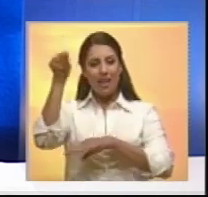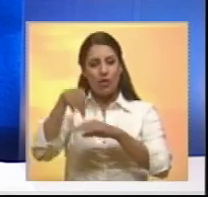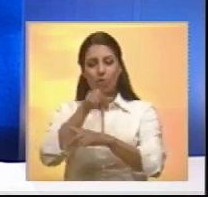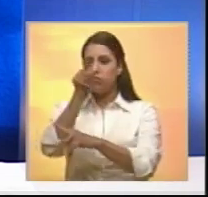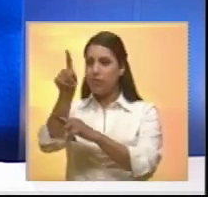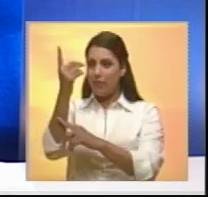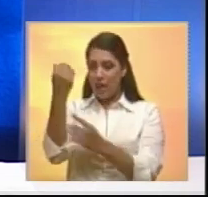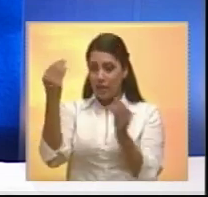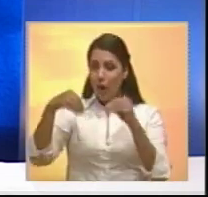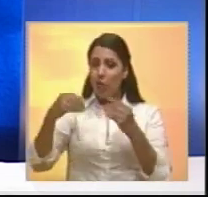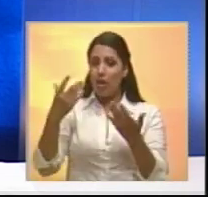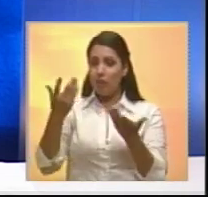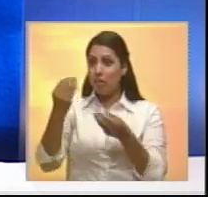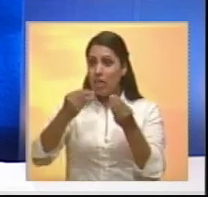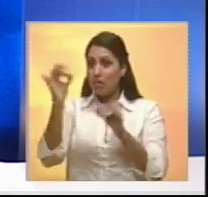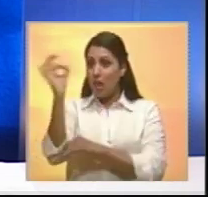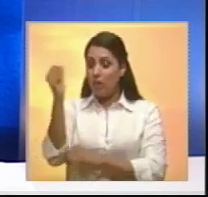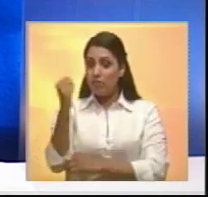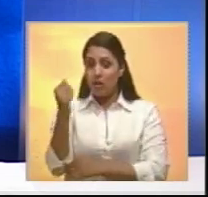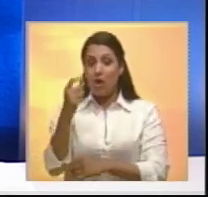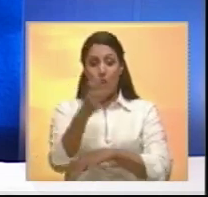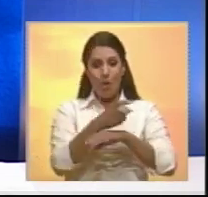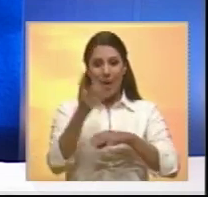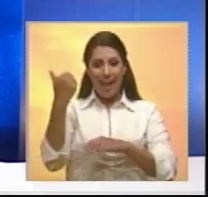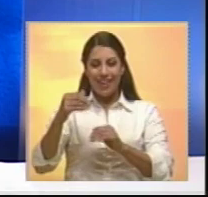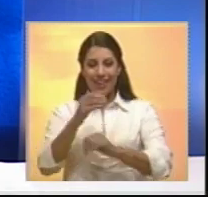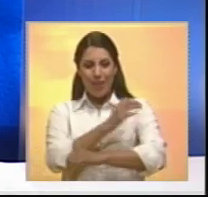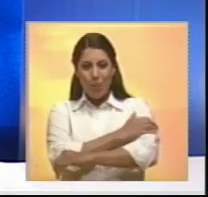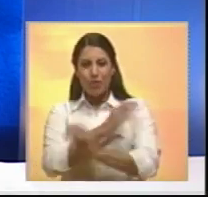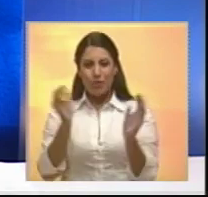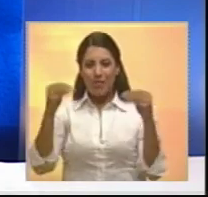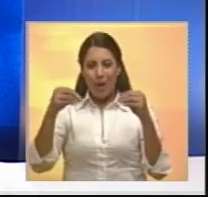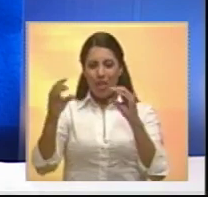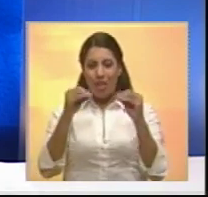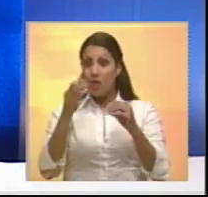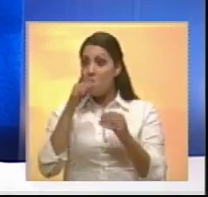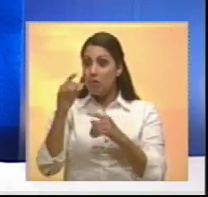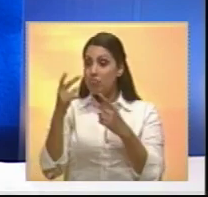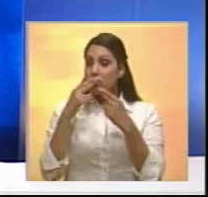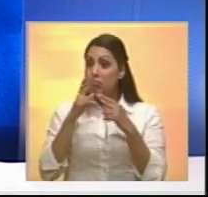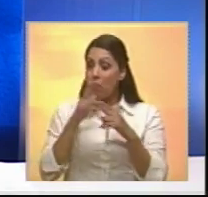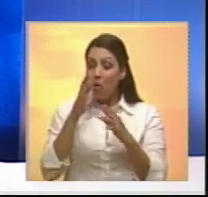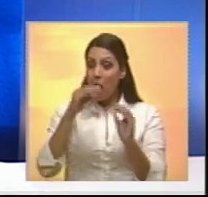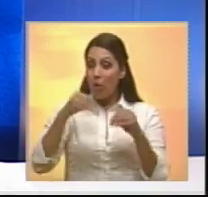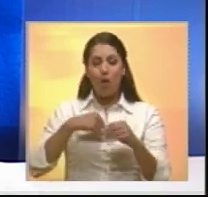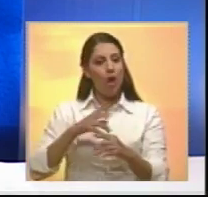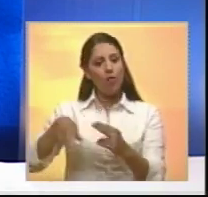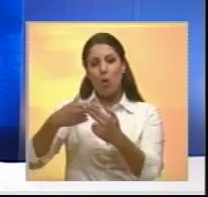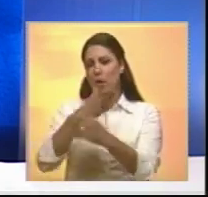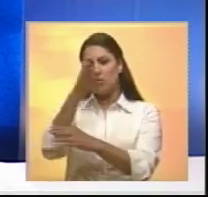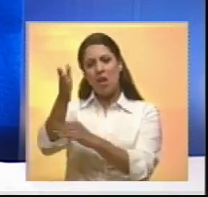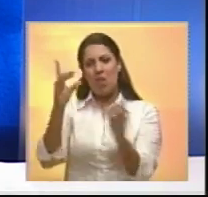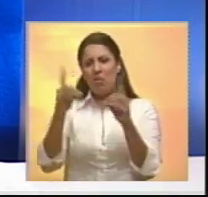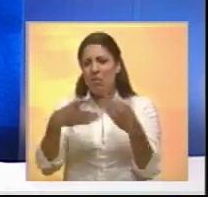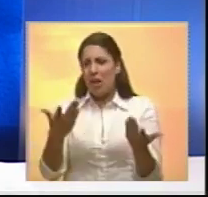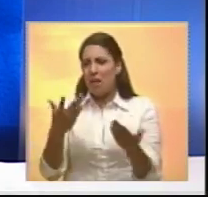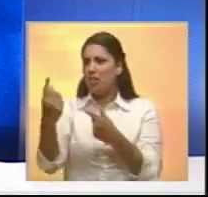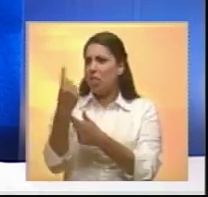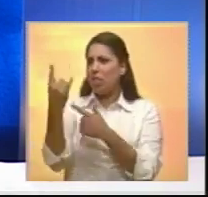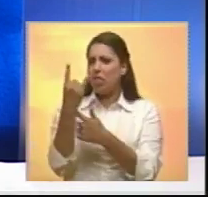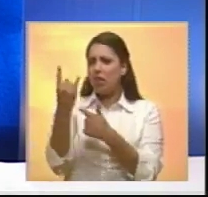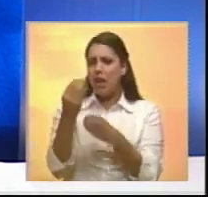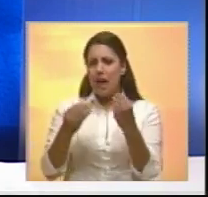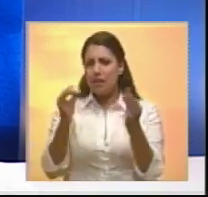establecidos en las pasadas reuniones entre el gobierno y la oposición. Aseguró que de no ser así, no asistirán al siguiente encuentro pautado para